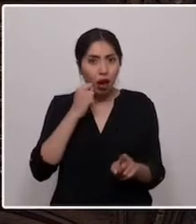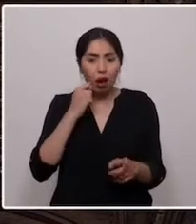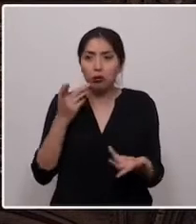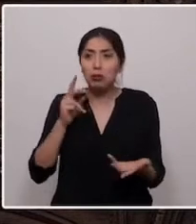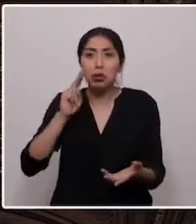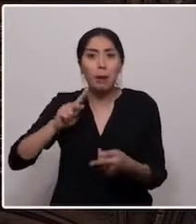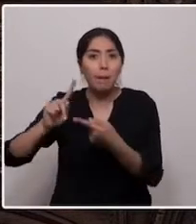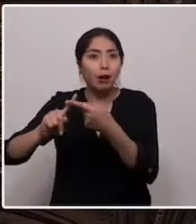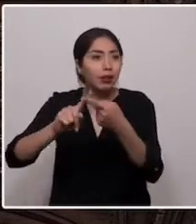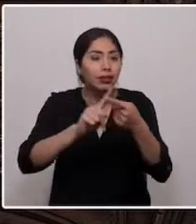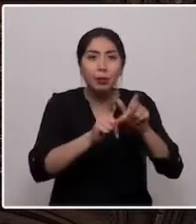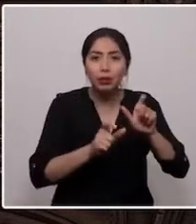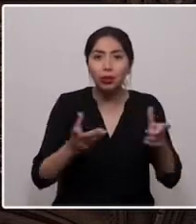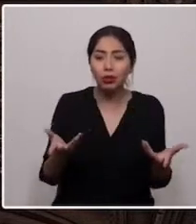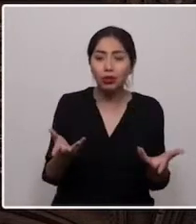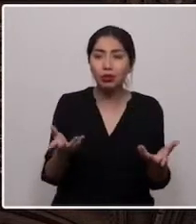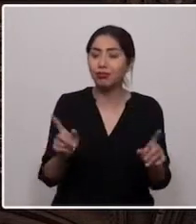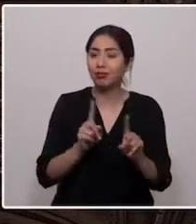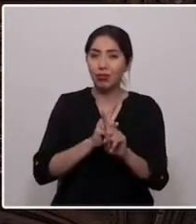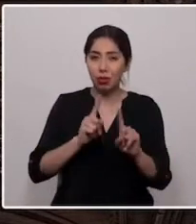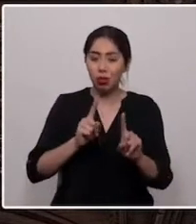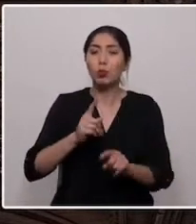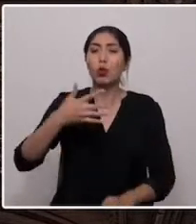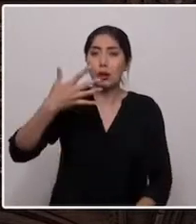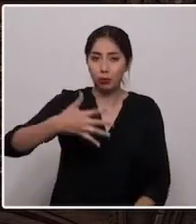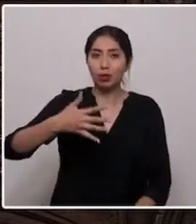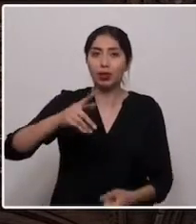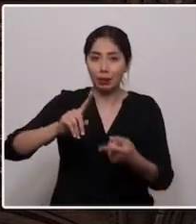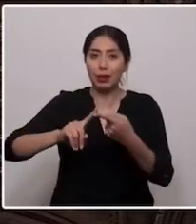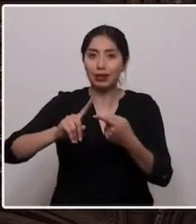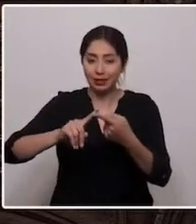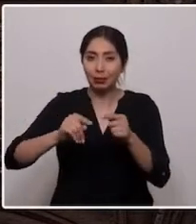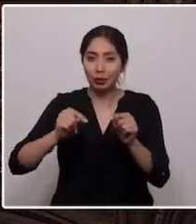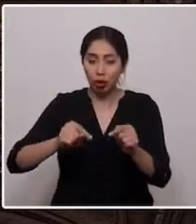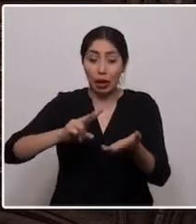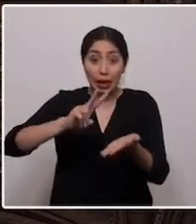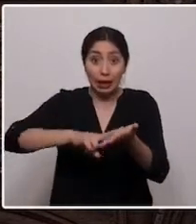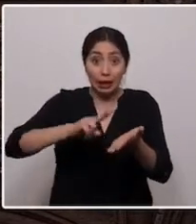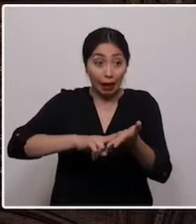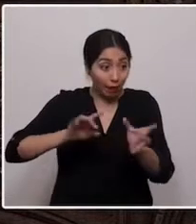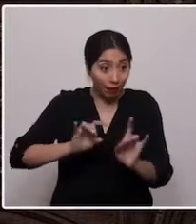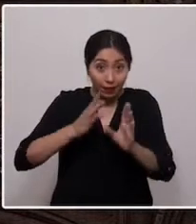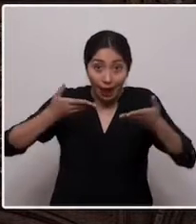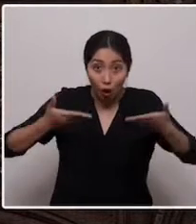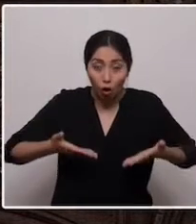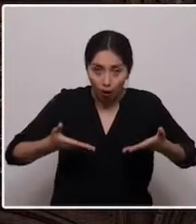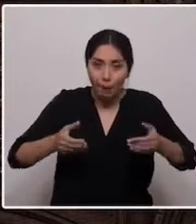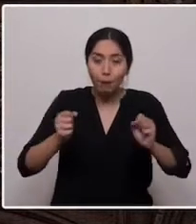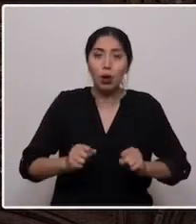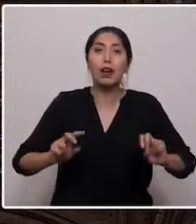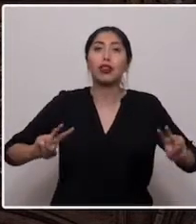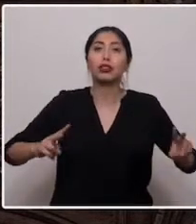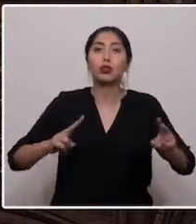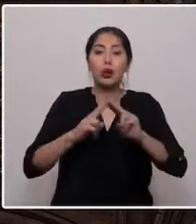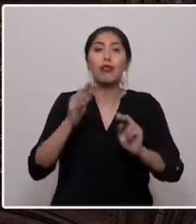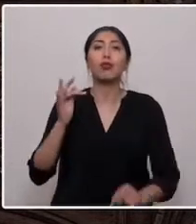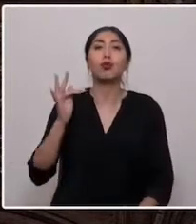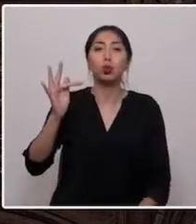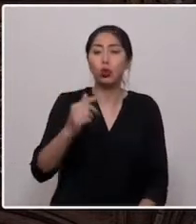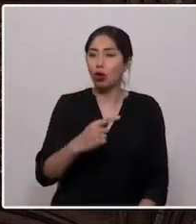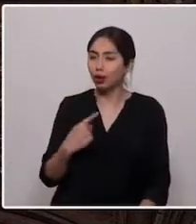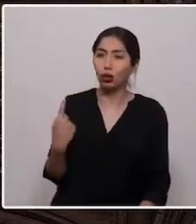democráticos, indispensables para que con los insumos de la realidad contingente se vaya construyendo un futuro entre todas y